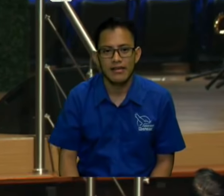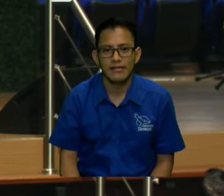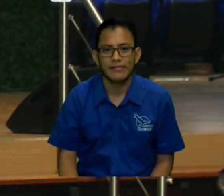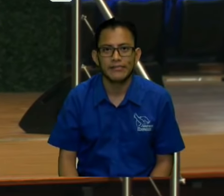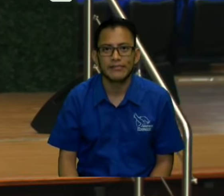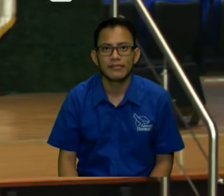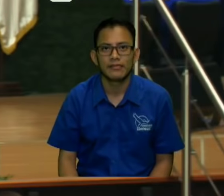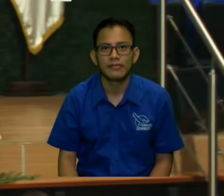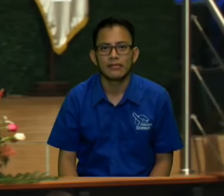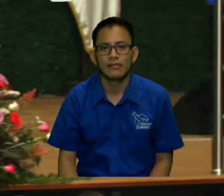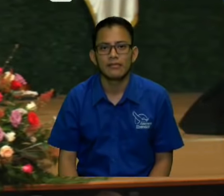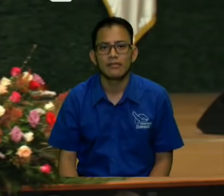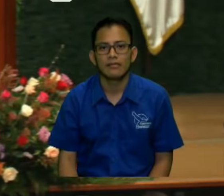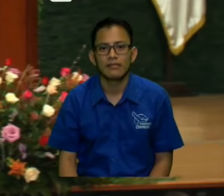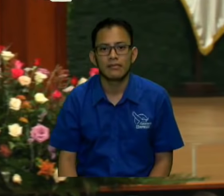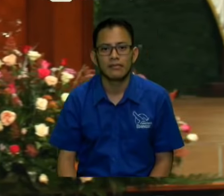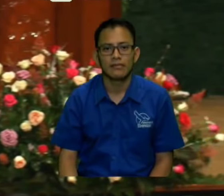Entonces, ¿no será